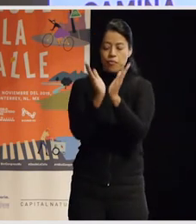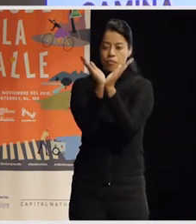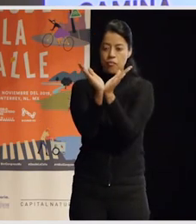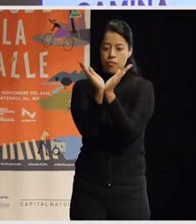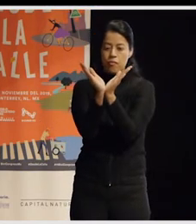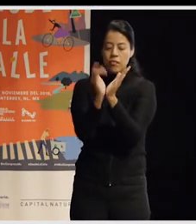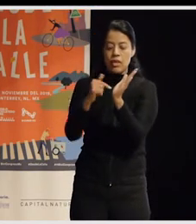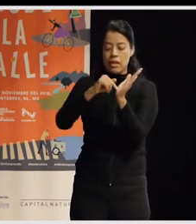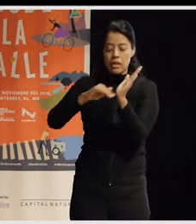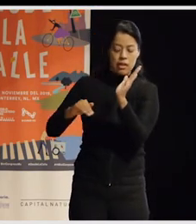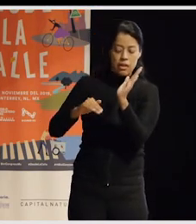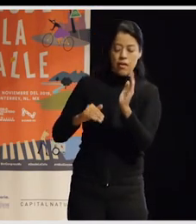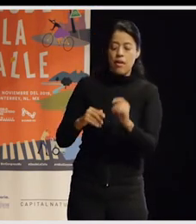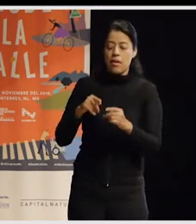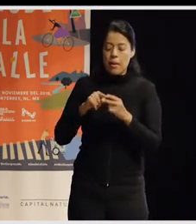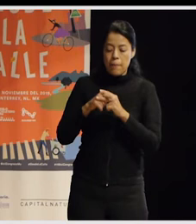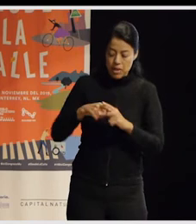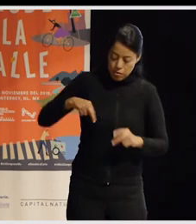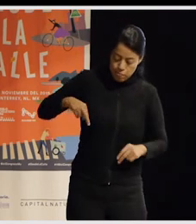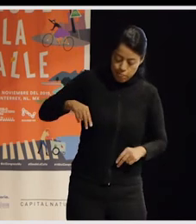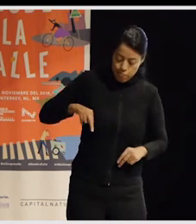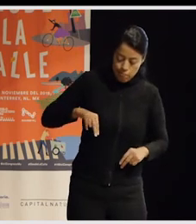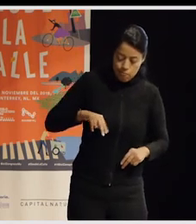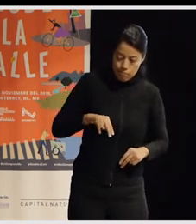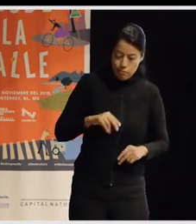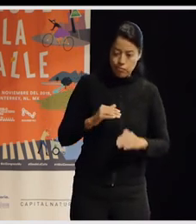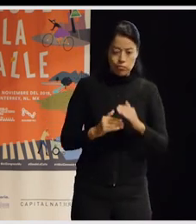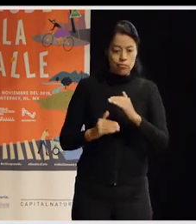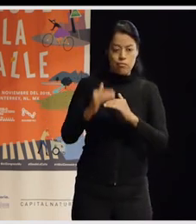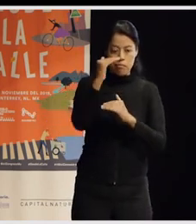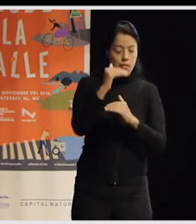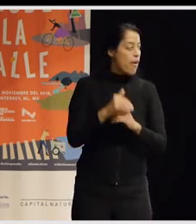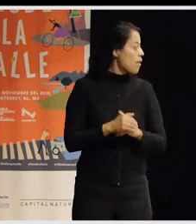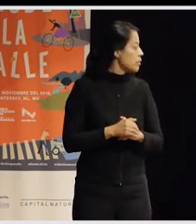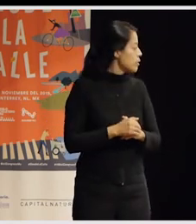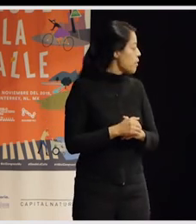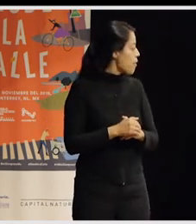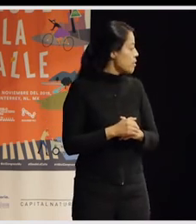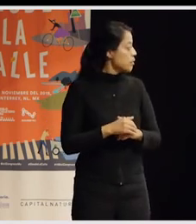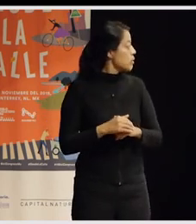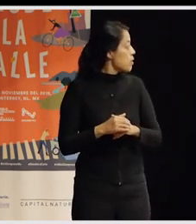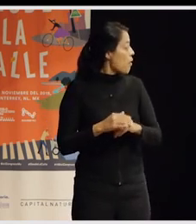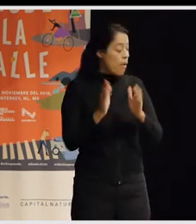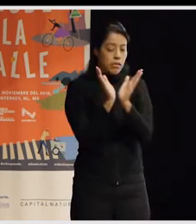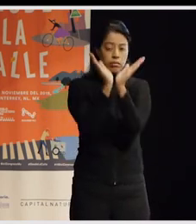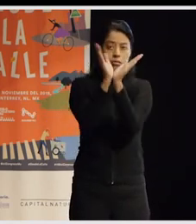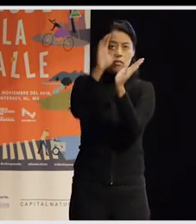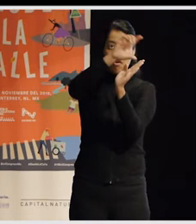empieza con los peatones como primera jerarquía después los ciclistas transporte público